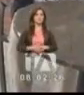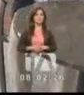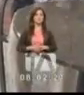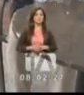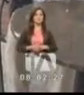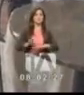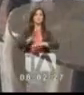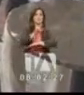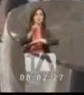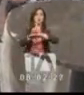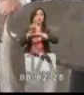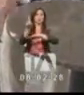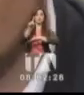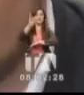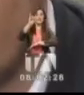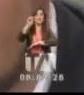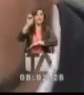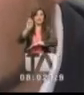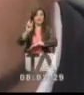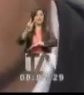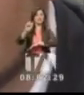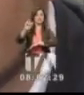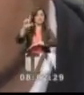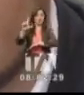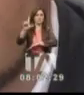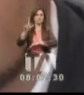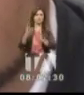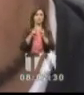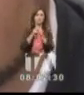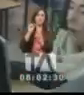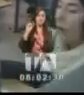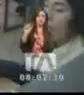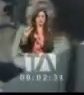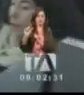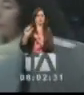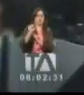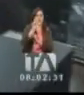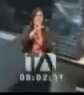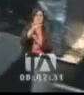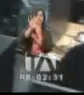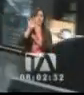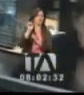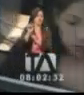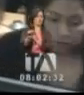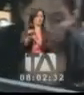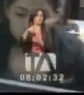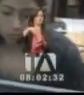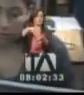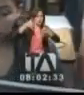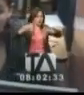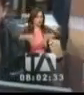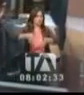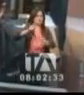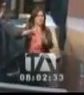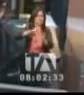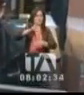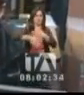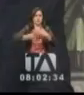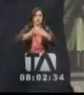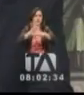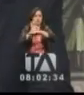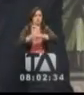del INEVAL, Harvey Sánchez, dice que los inconvenientes fueron mínimos frente a los 335 mil estudiantes que se inscribieron en todo el